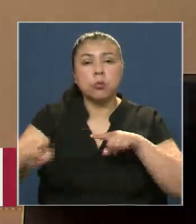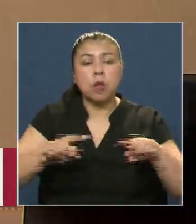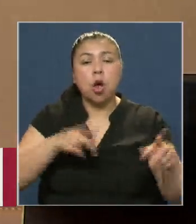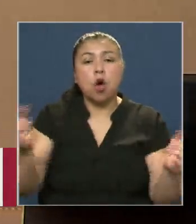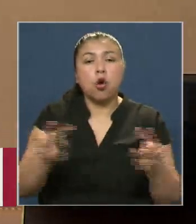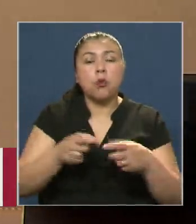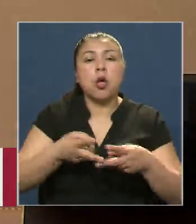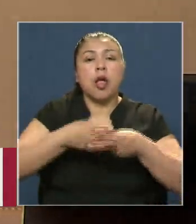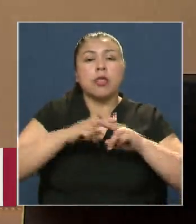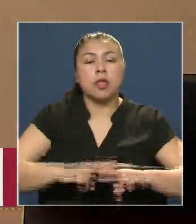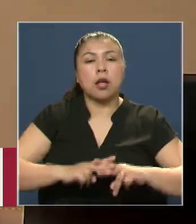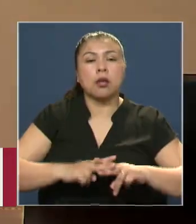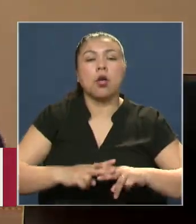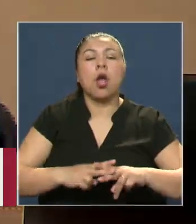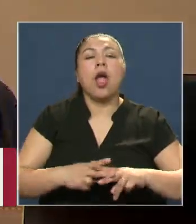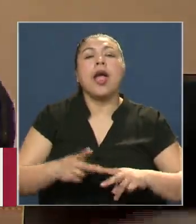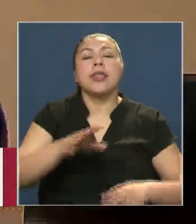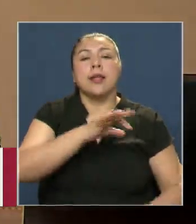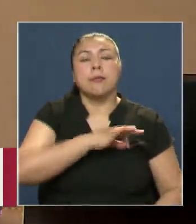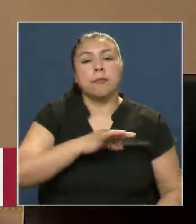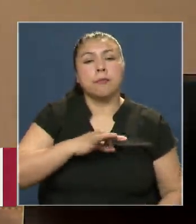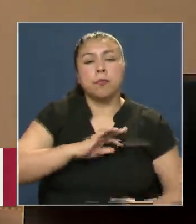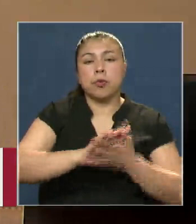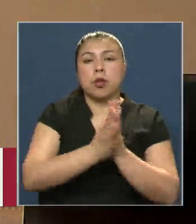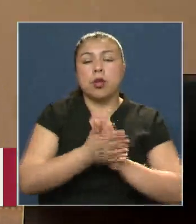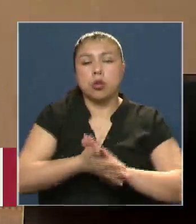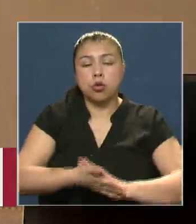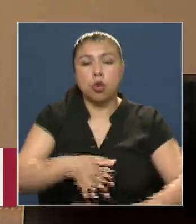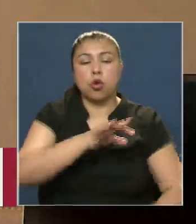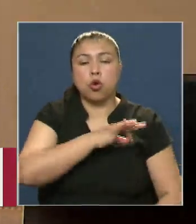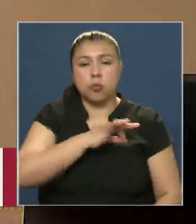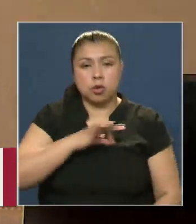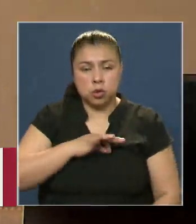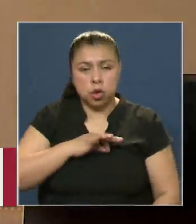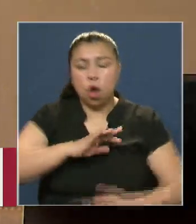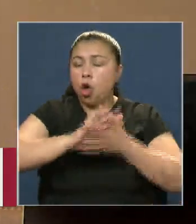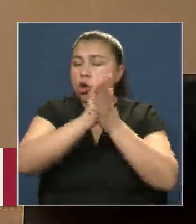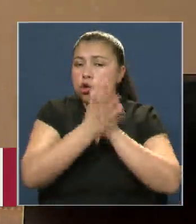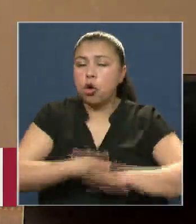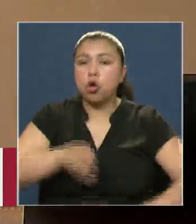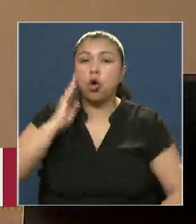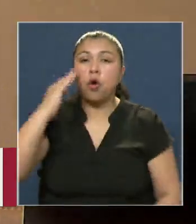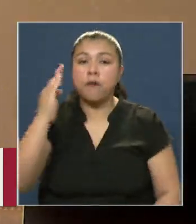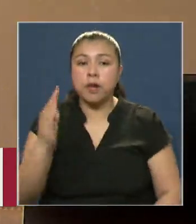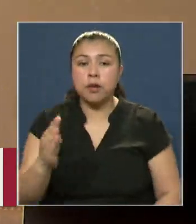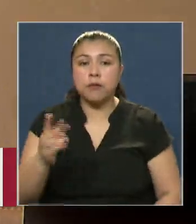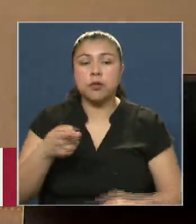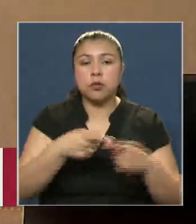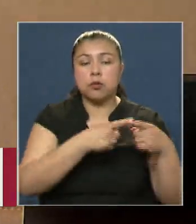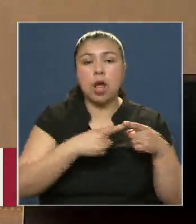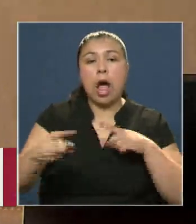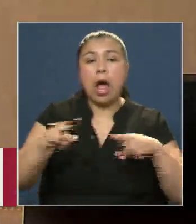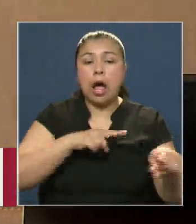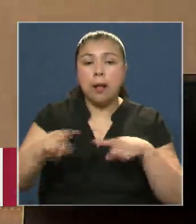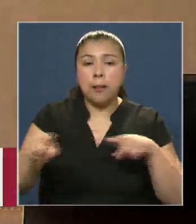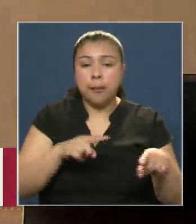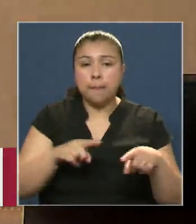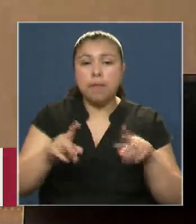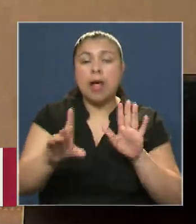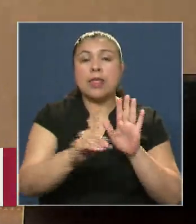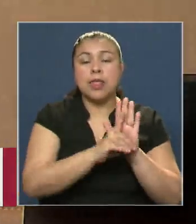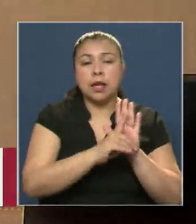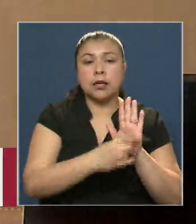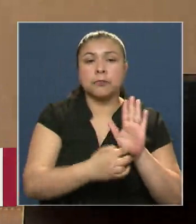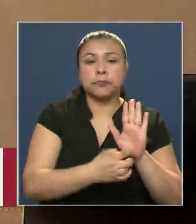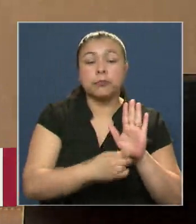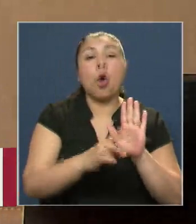Comité Técnico Interministerial, que va a estar en todos los ministerios, todos los beneficios sociales, ya sea administrativas por decretos o